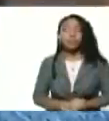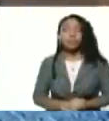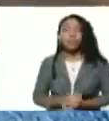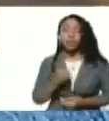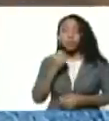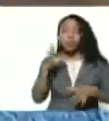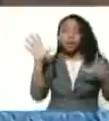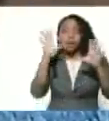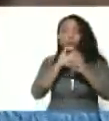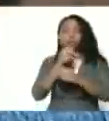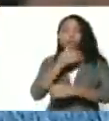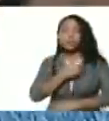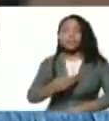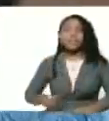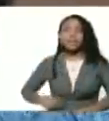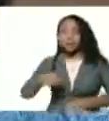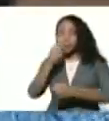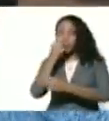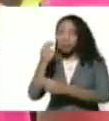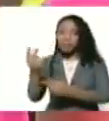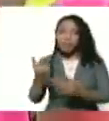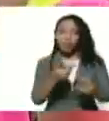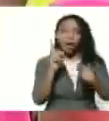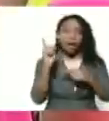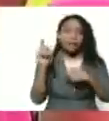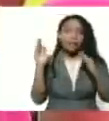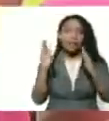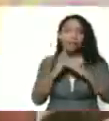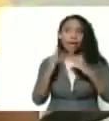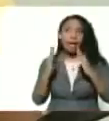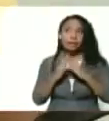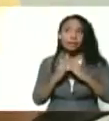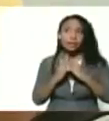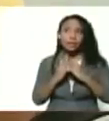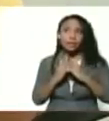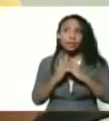presidente. Bienvenido a este hogar